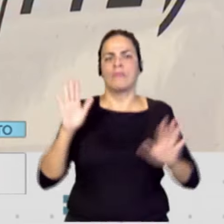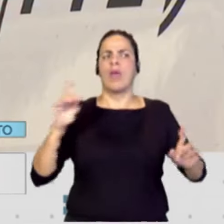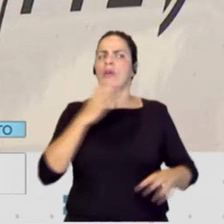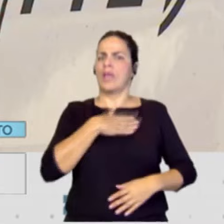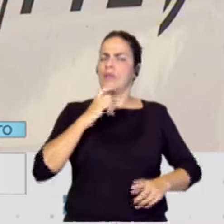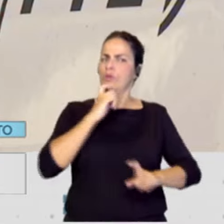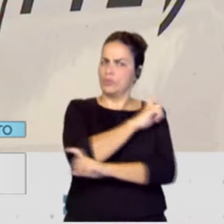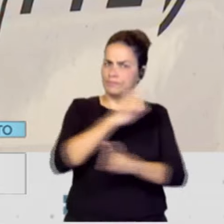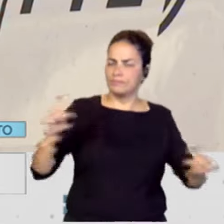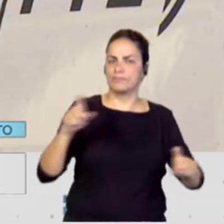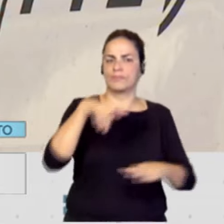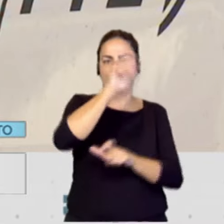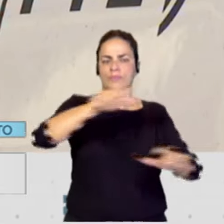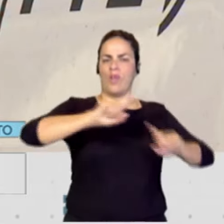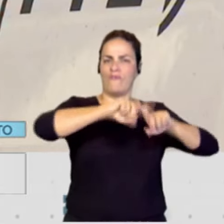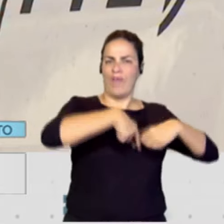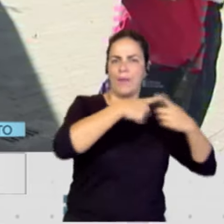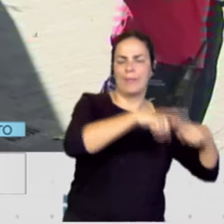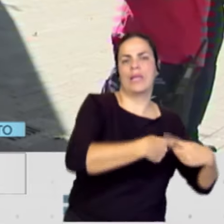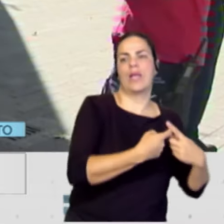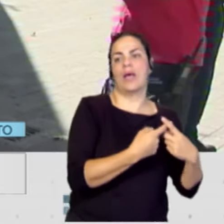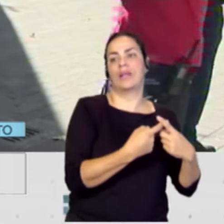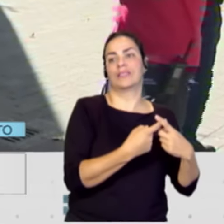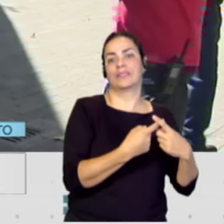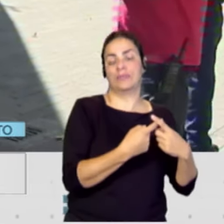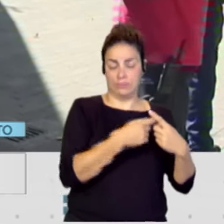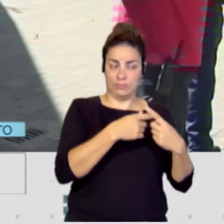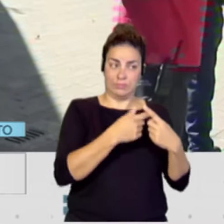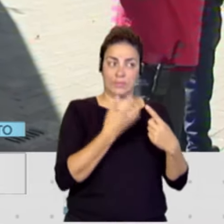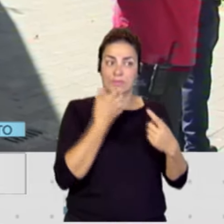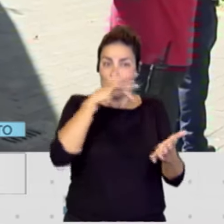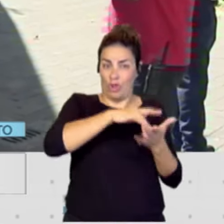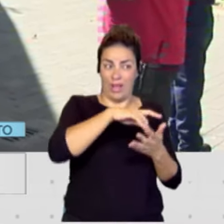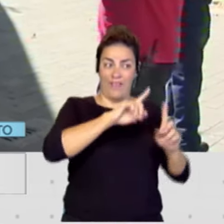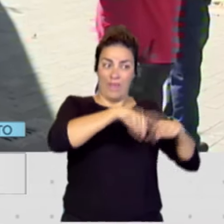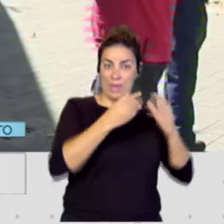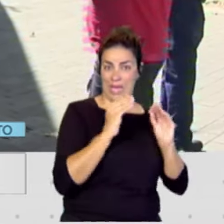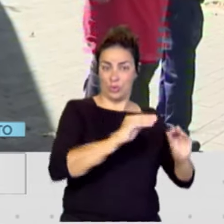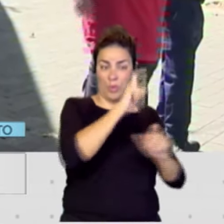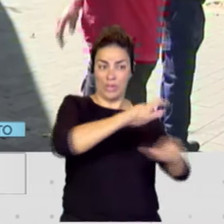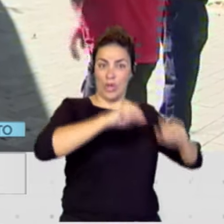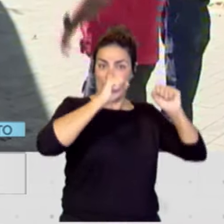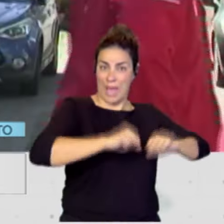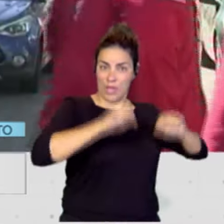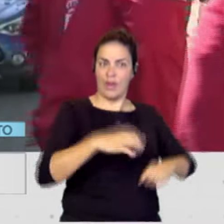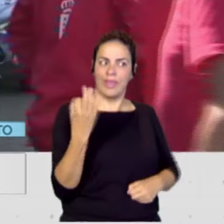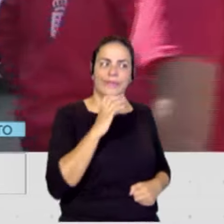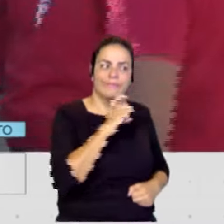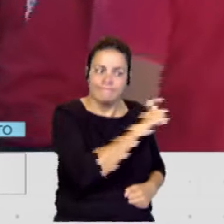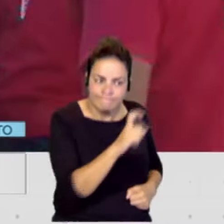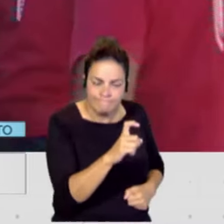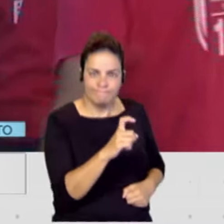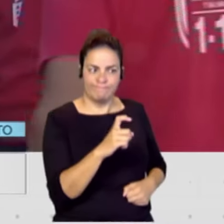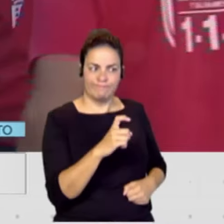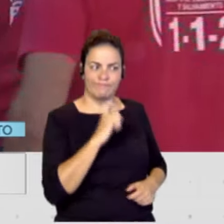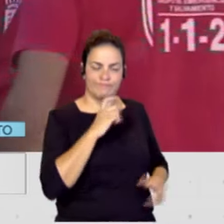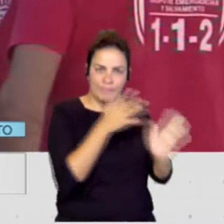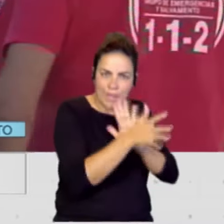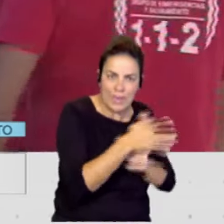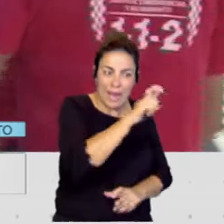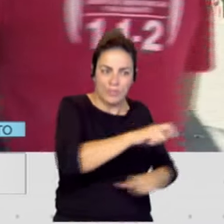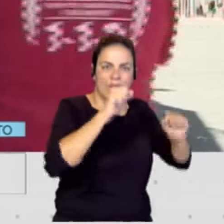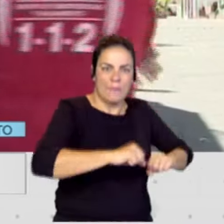aquellos familiares a todas aquellas personas que tengan familiares de avanzada edad que le expliquen a sus mayores cómo será el funcionamiento y el uso de este